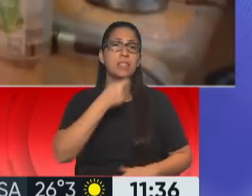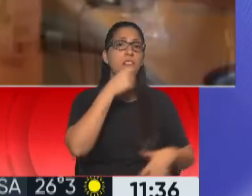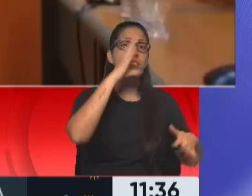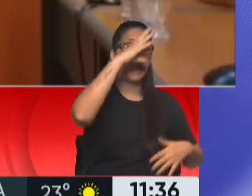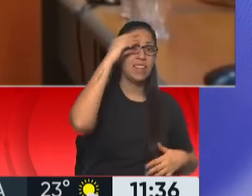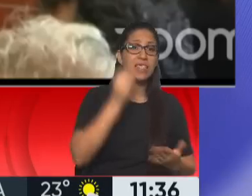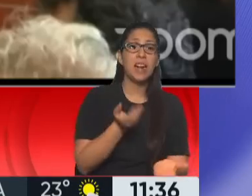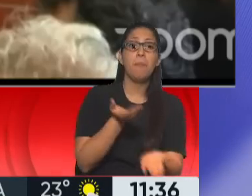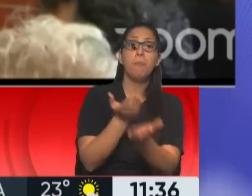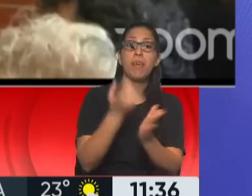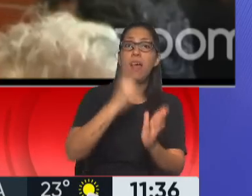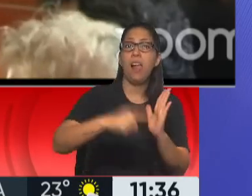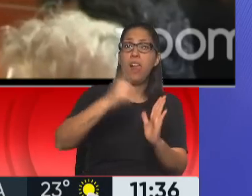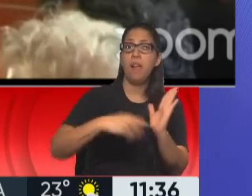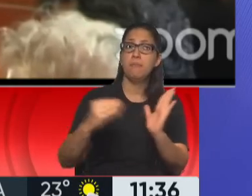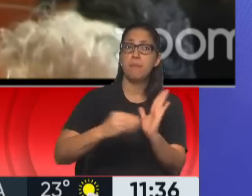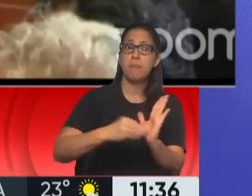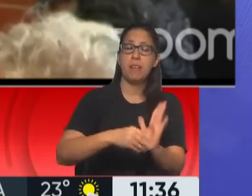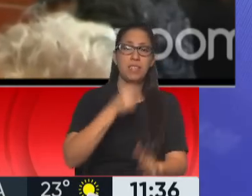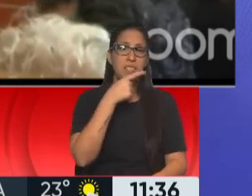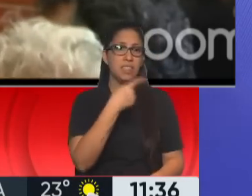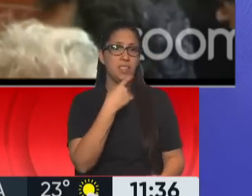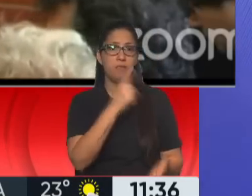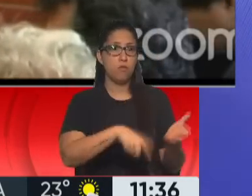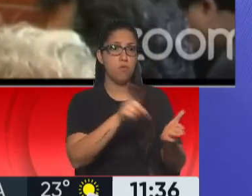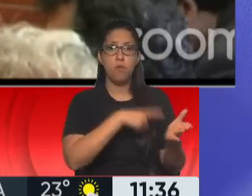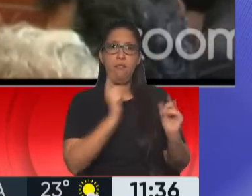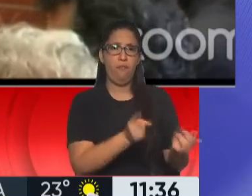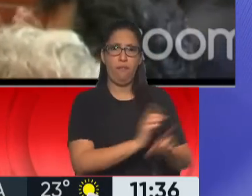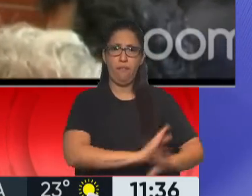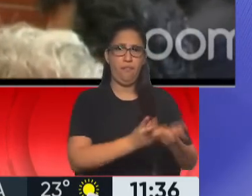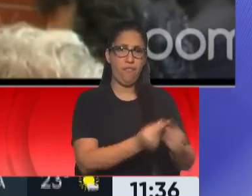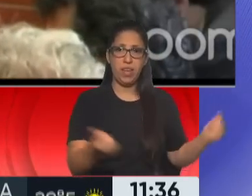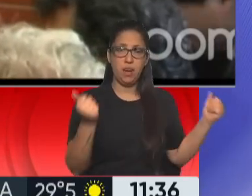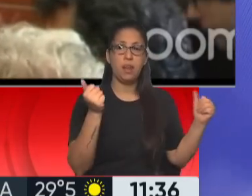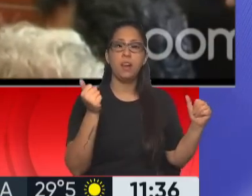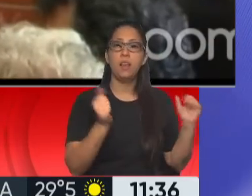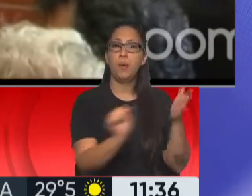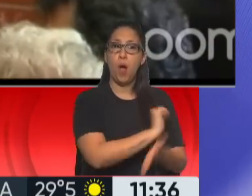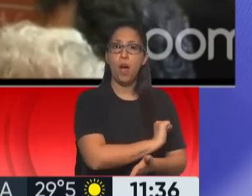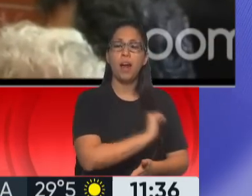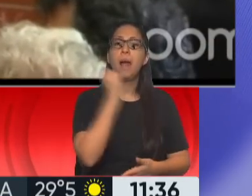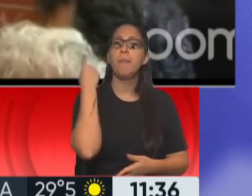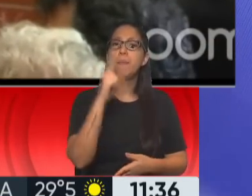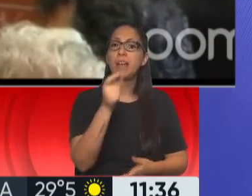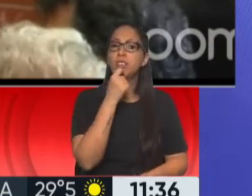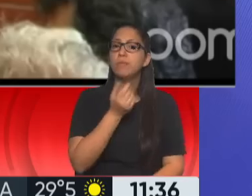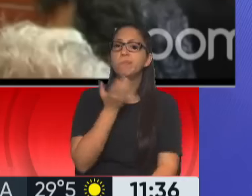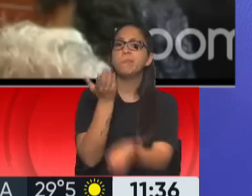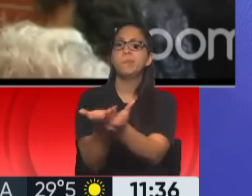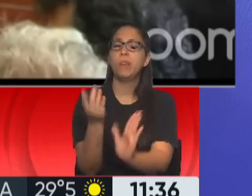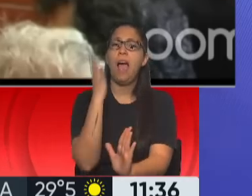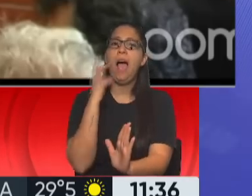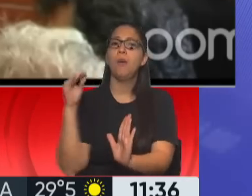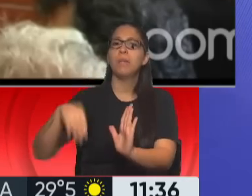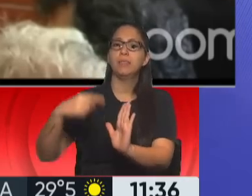pide nuevas nulidades. Lo que está acá rechazado ya está rechazado. Puede, obviamente, cuando recurra, presentar una nulidad por una cosa,